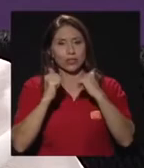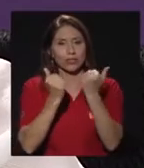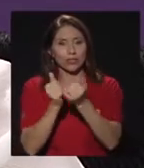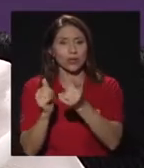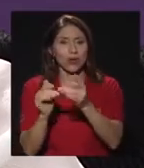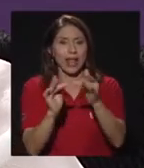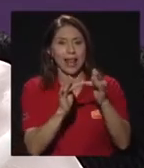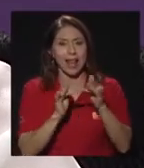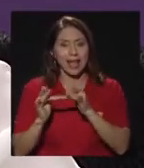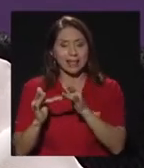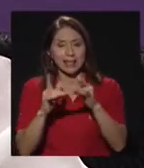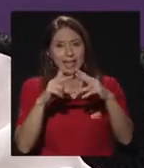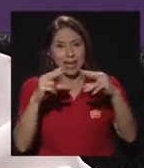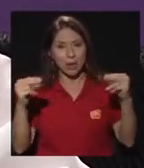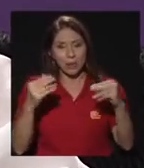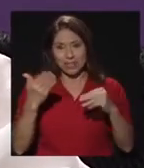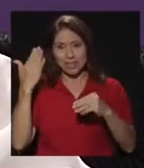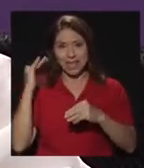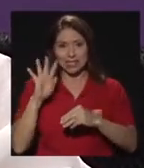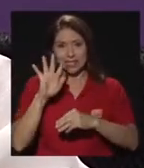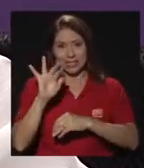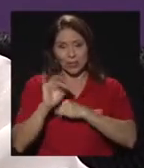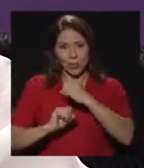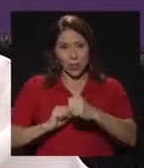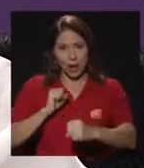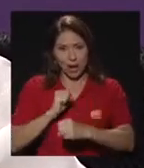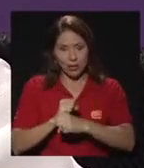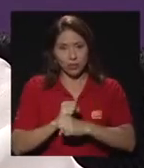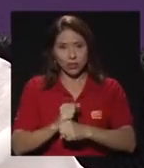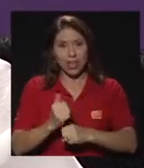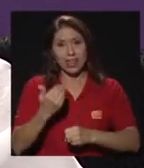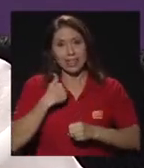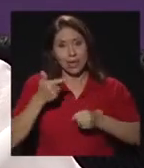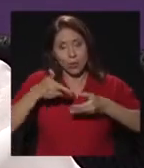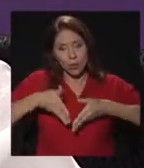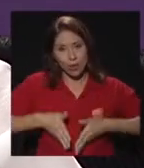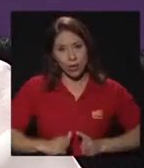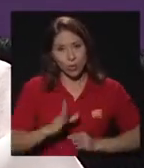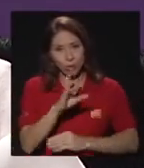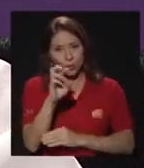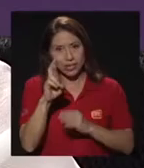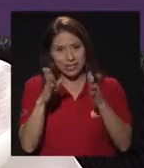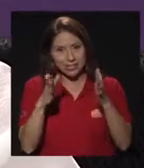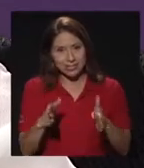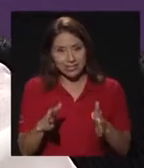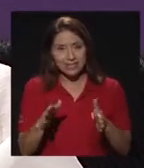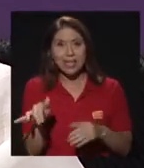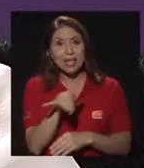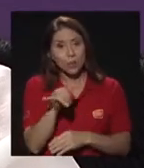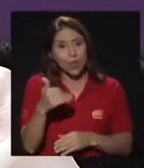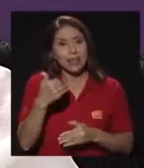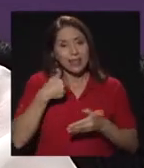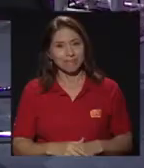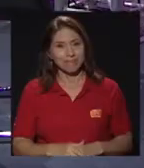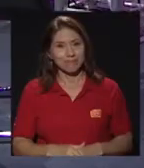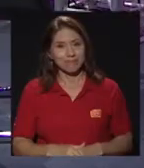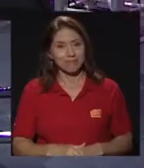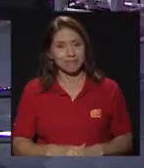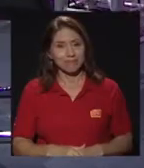hace 5 años y tengo un hijo costarricense, ¿verdad? Igual tengo hijo nicaragüense.